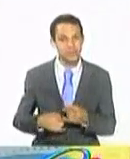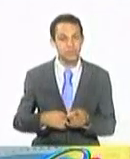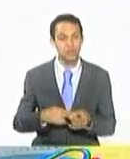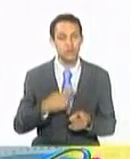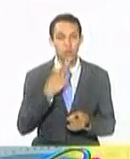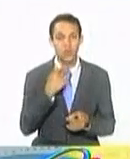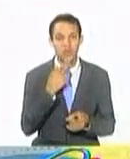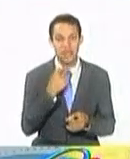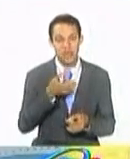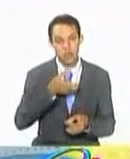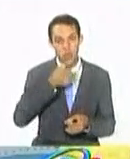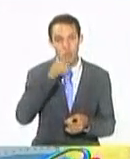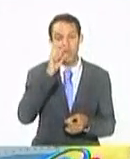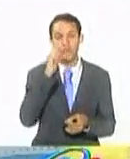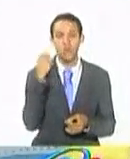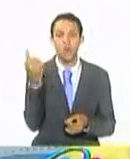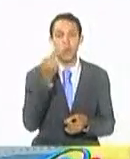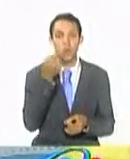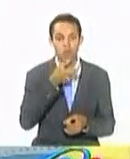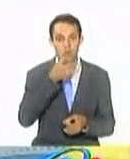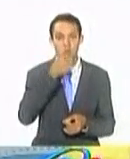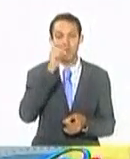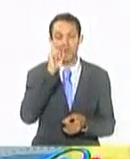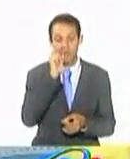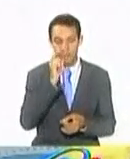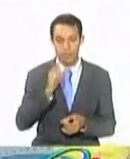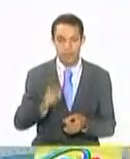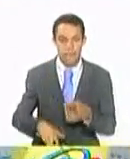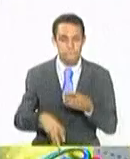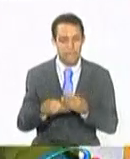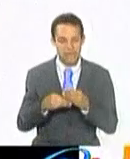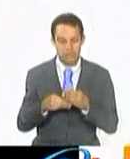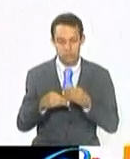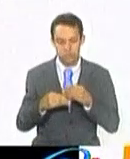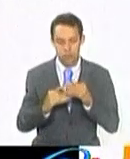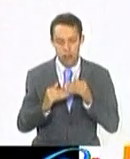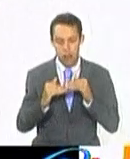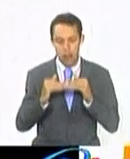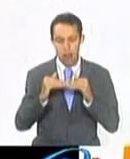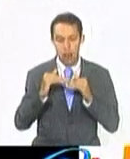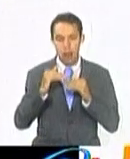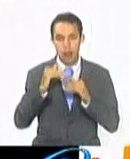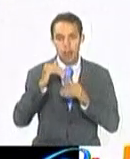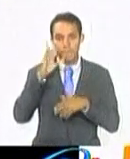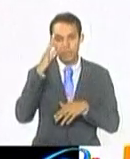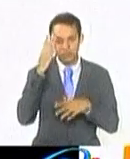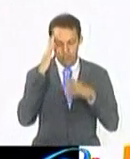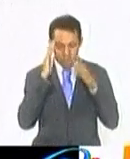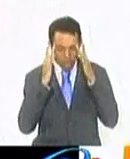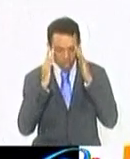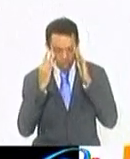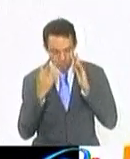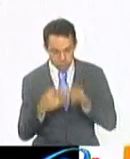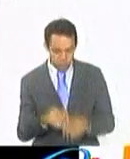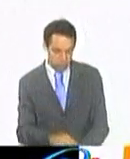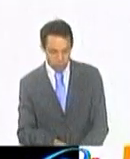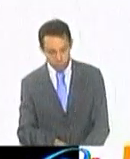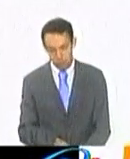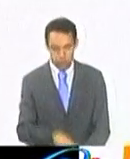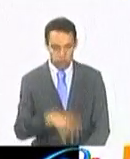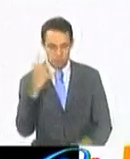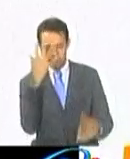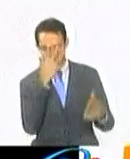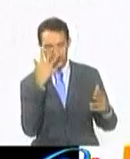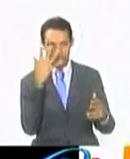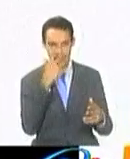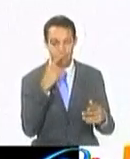dimos saca los depósitos de azúcar que tiene la persona entonces la persona empieza a sudar se marea se debilita esto